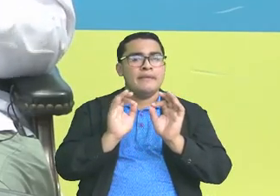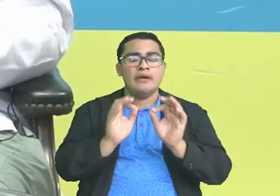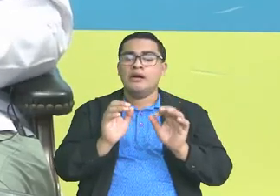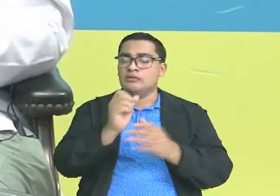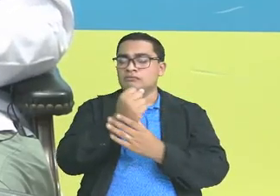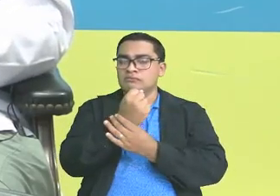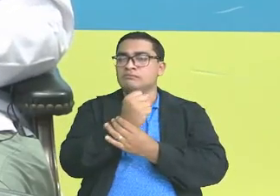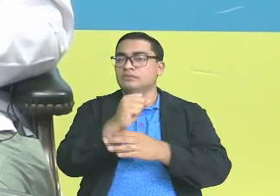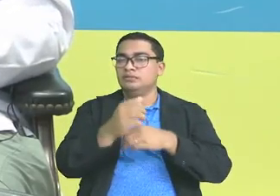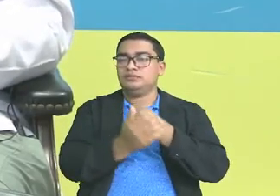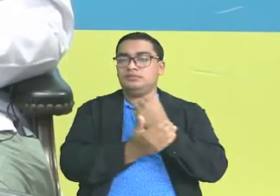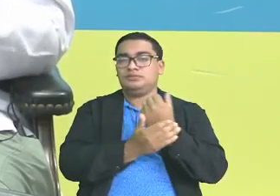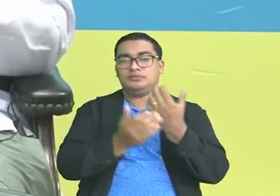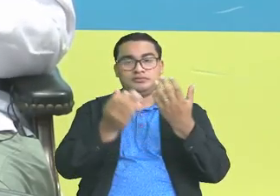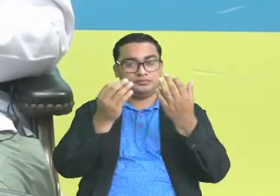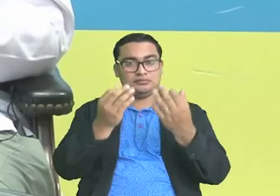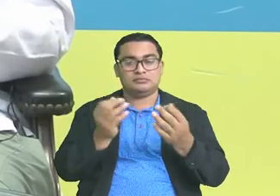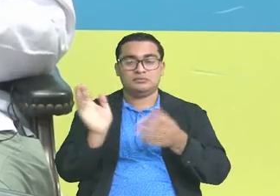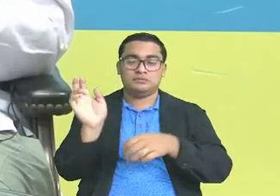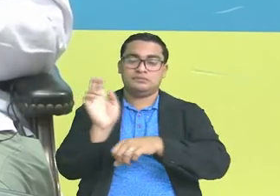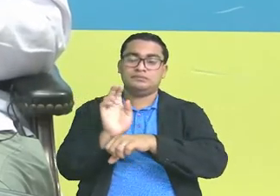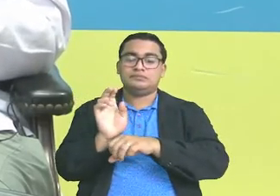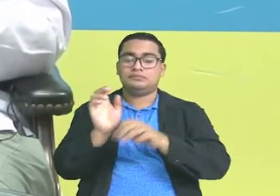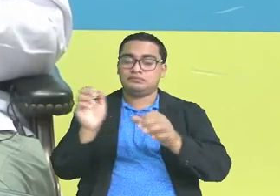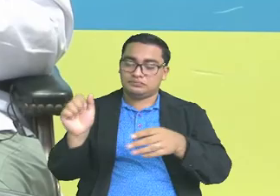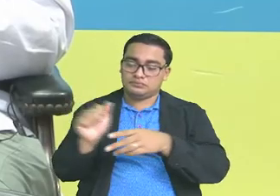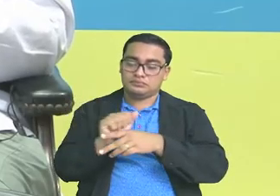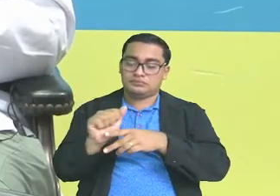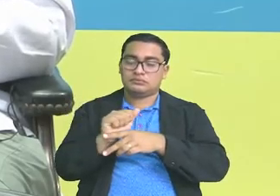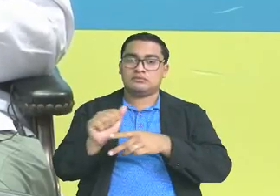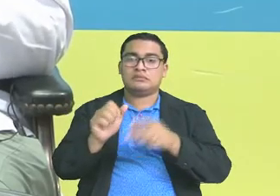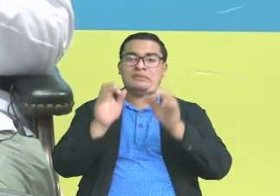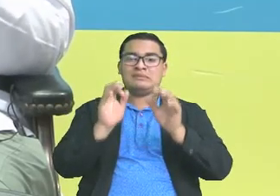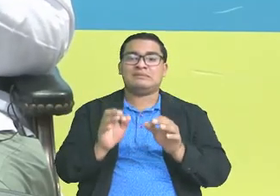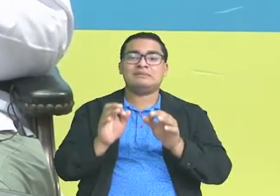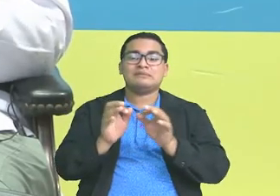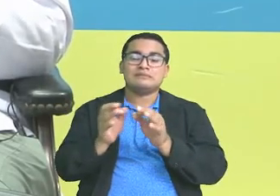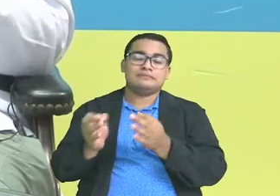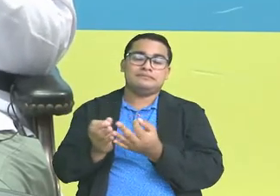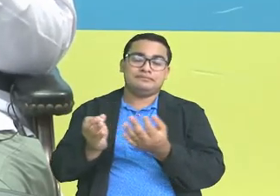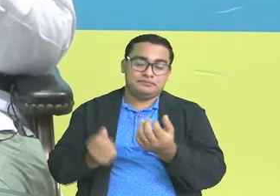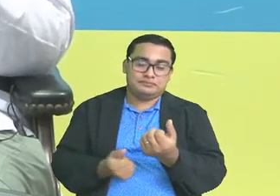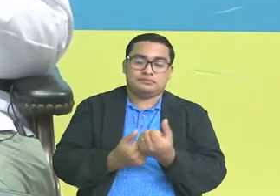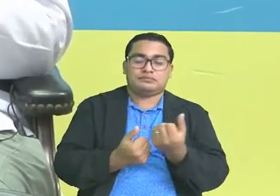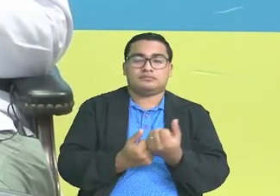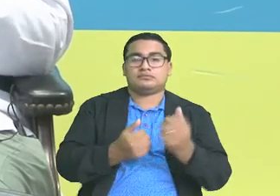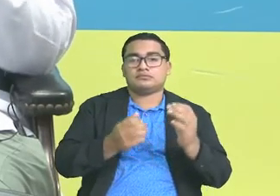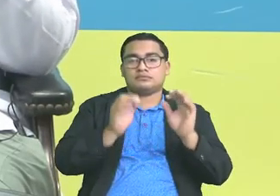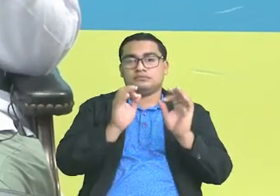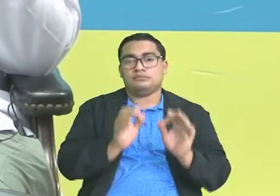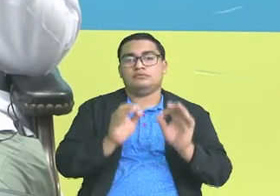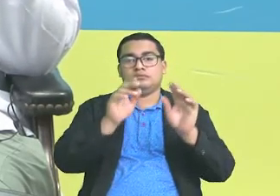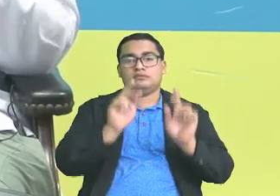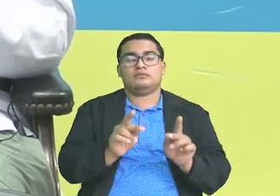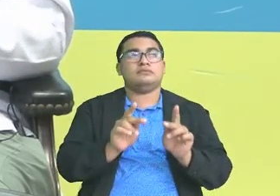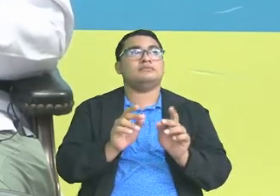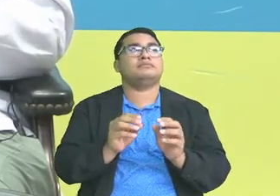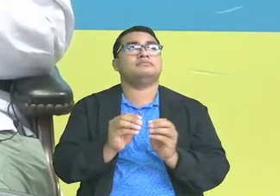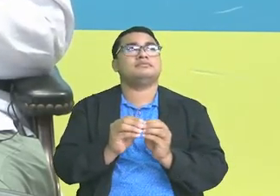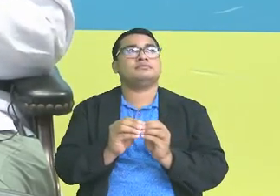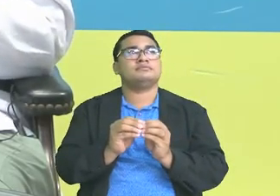rehabilitación es bien supervisada, instruida, y el familiar se involucra, porque definitivamente algo que tiene que ver aquí con